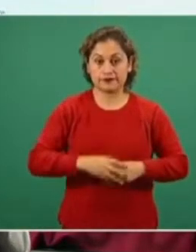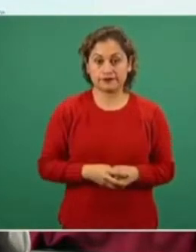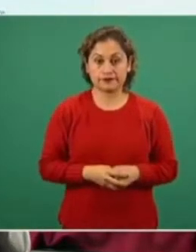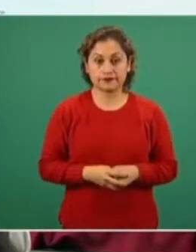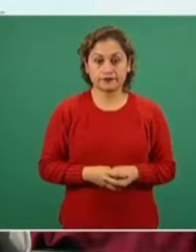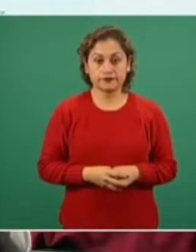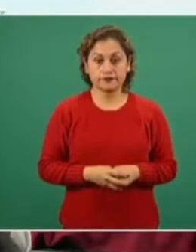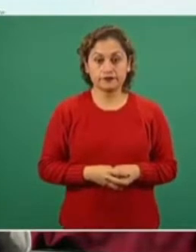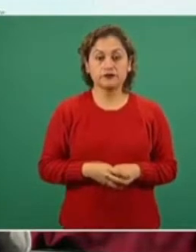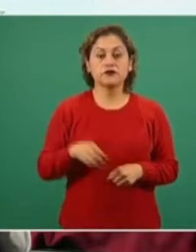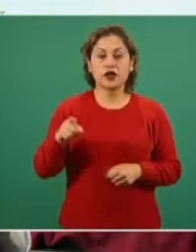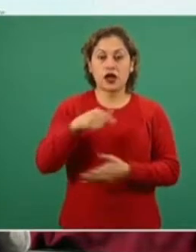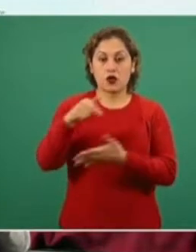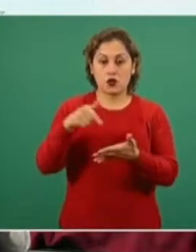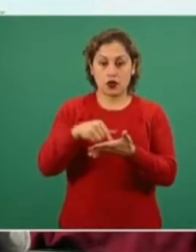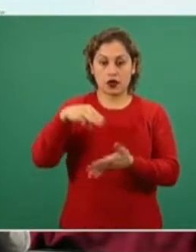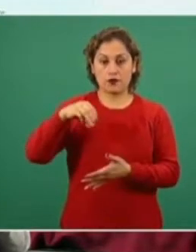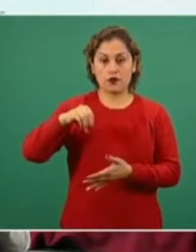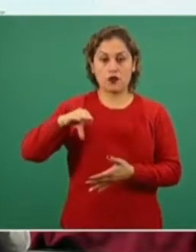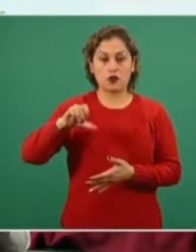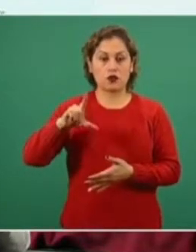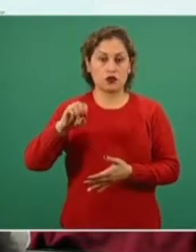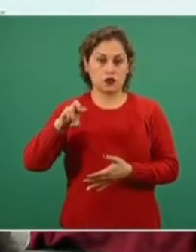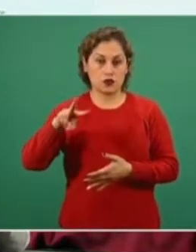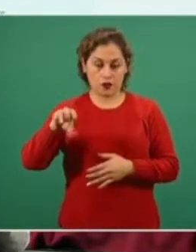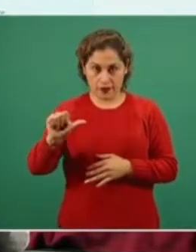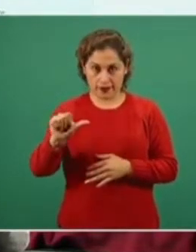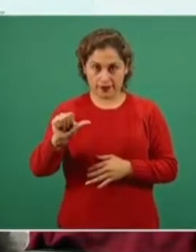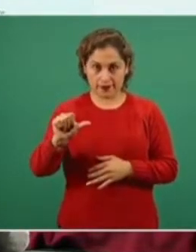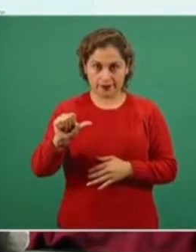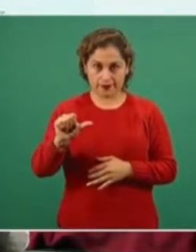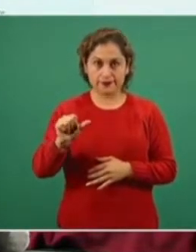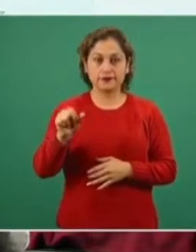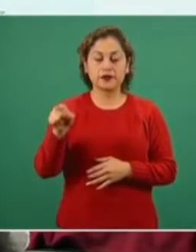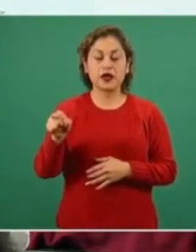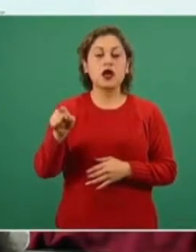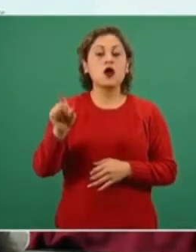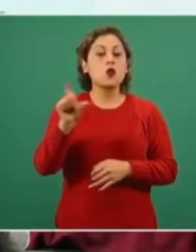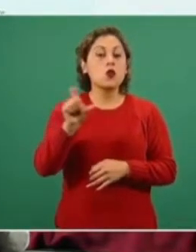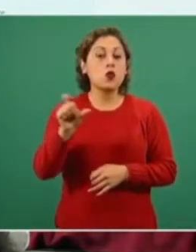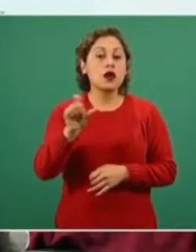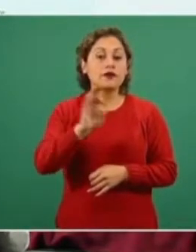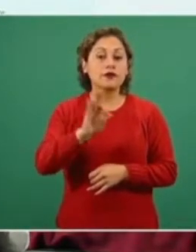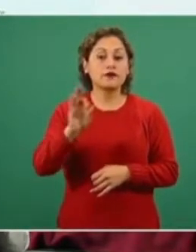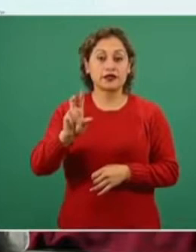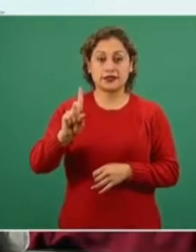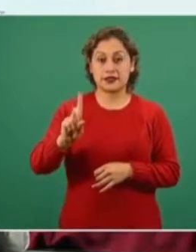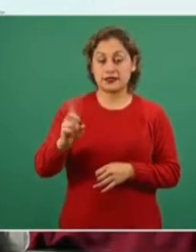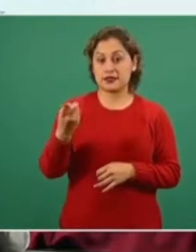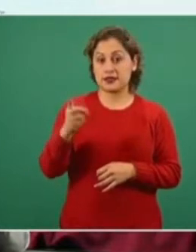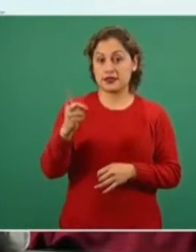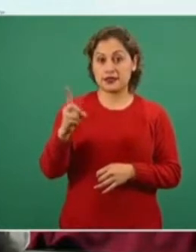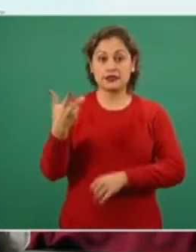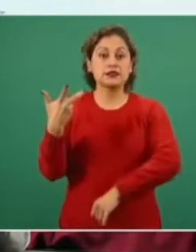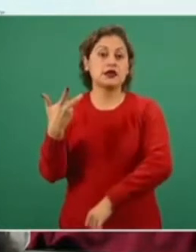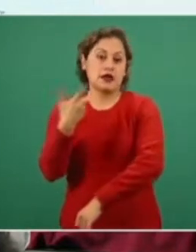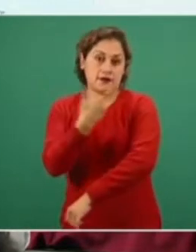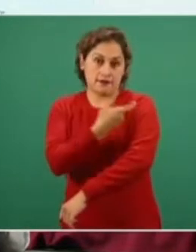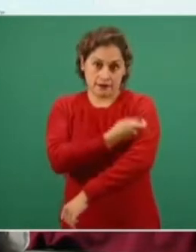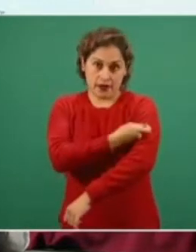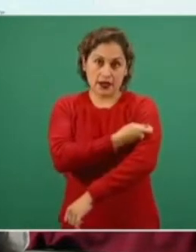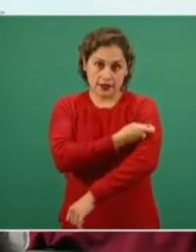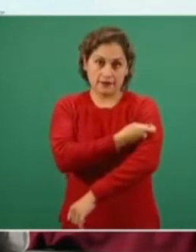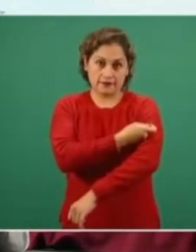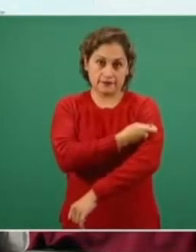de Monclova específicamente, donde el 30 de diciembre recibió la vacuna de las que se